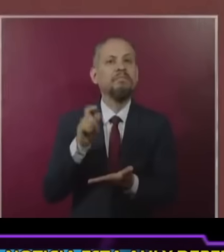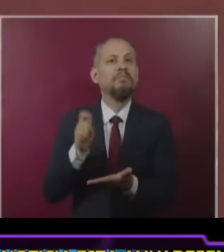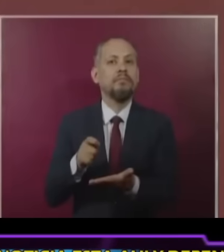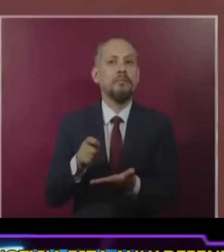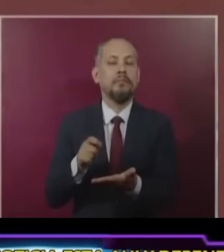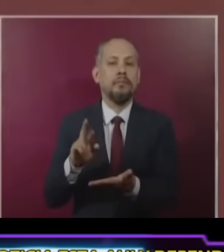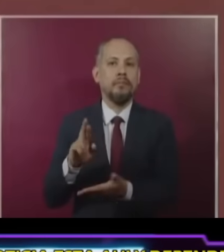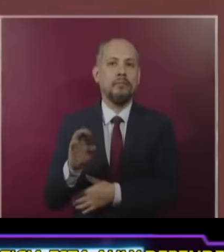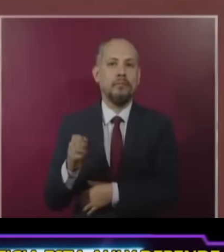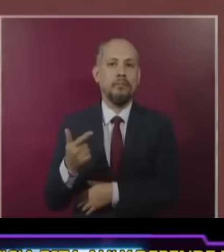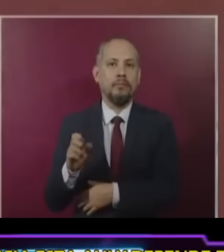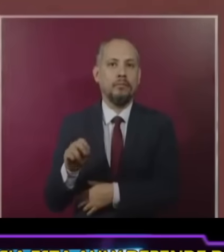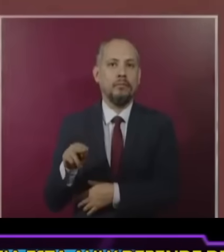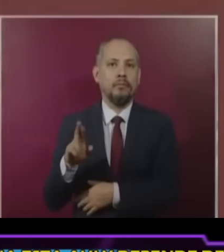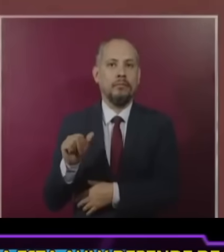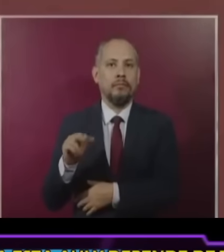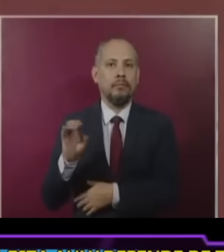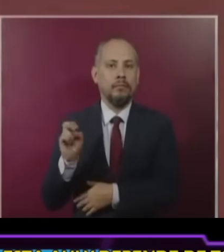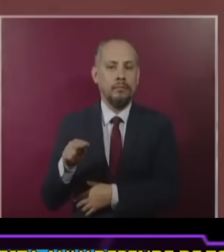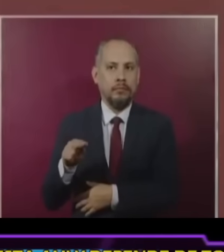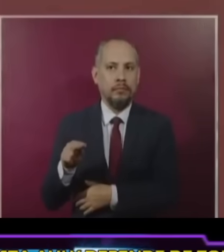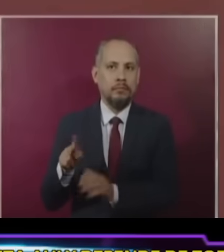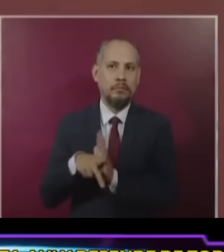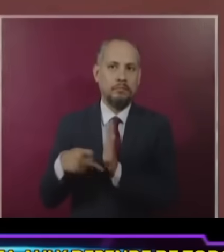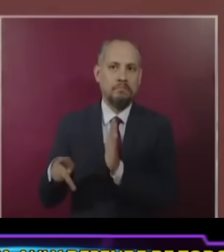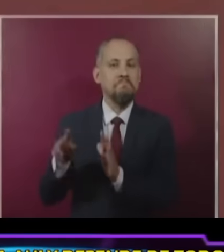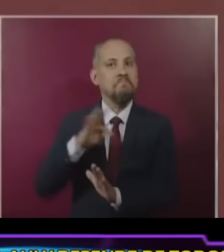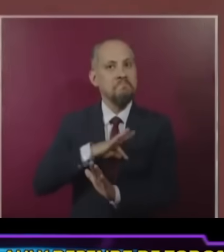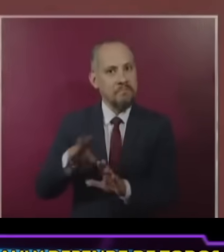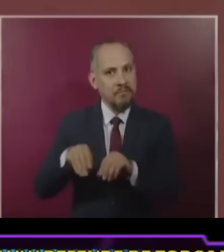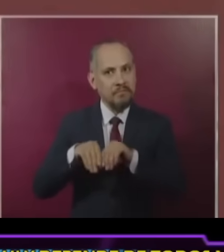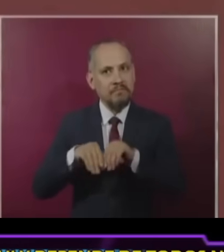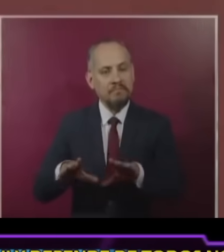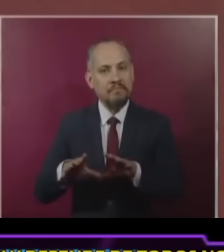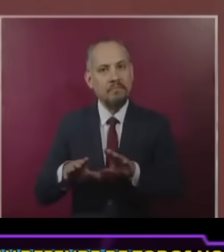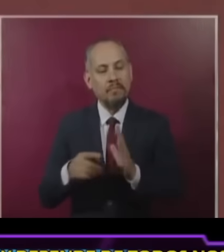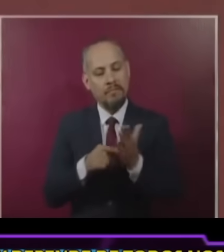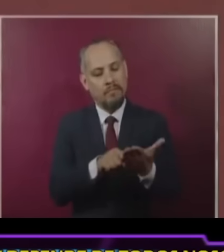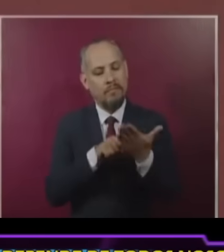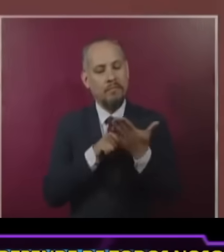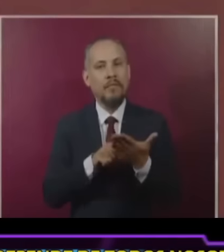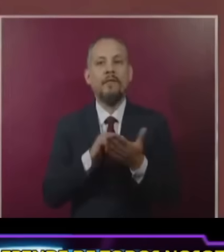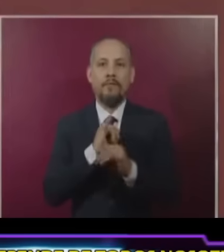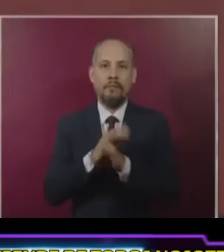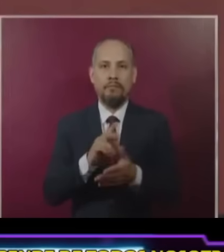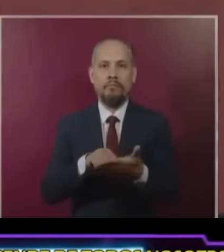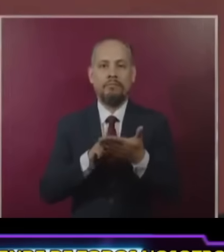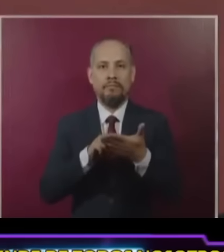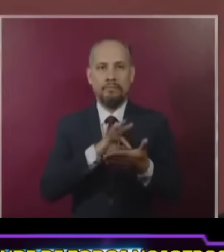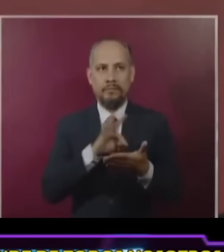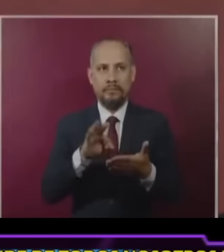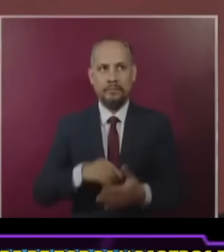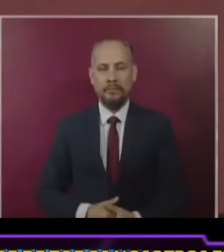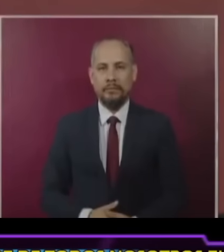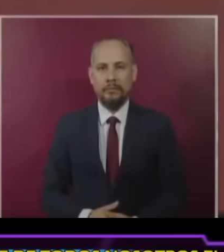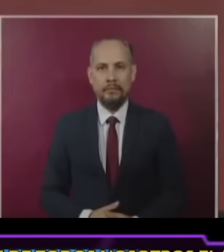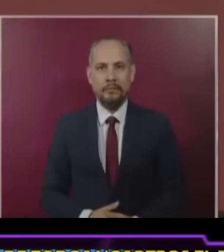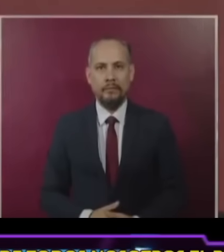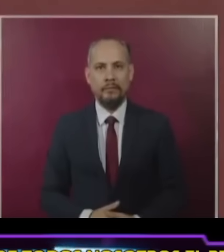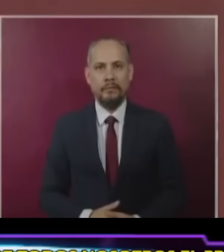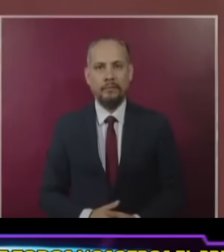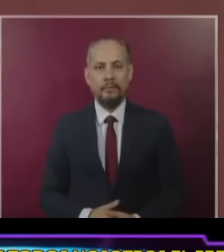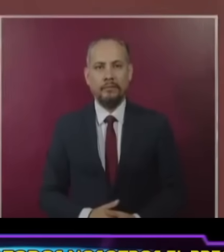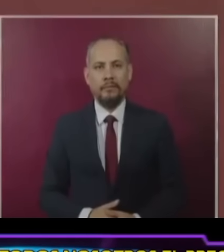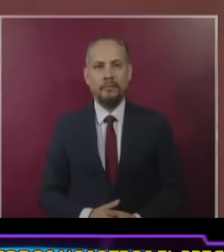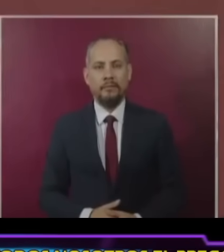regeneración volvamos a él entonces también vamos a hacer también vamos a hacer eso por el otro lado